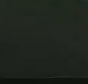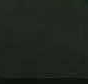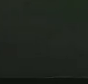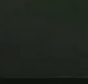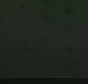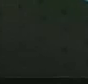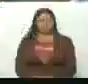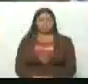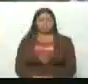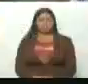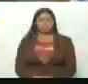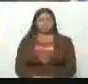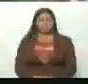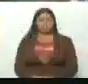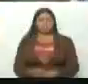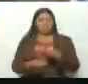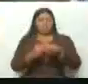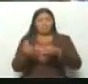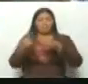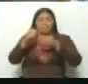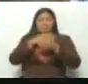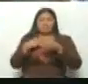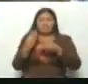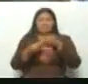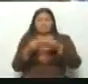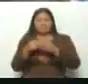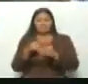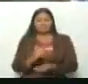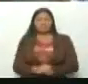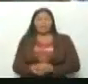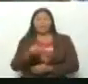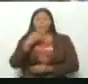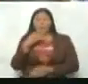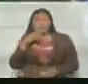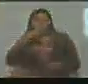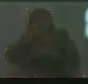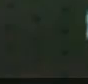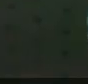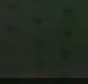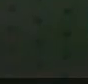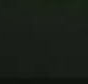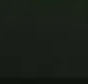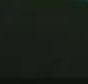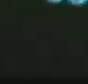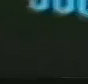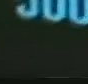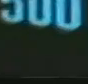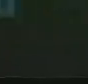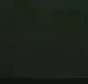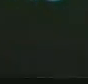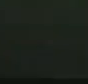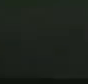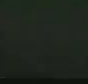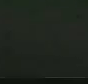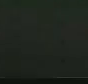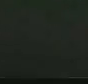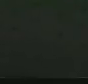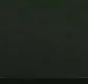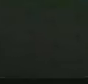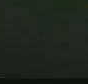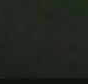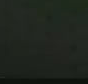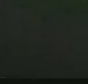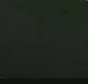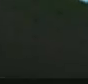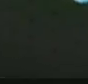una persona para sumarse a esas brigadas? Asiste a la escuela, el punto de encuentro es la escuela, claro, que es el espacio para hacer